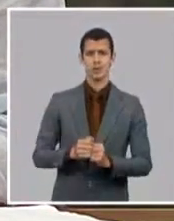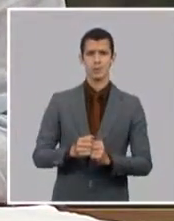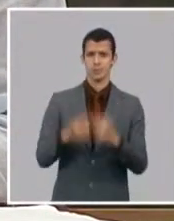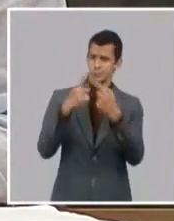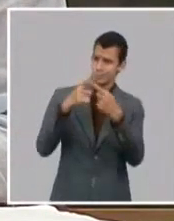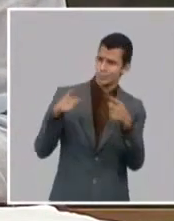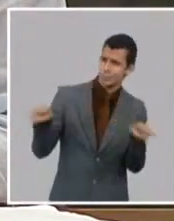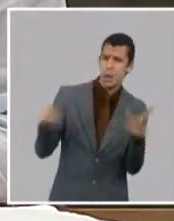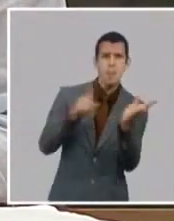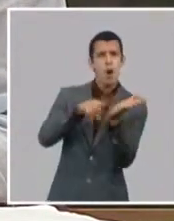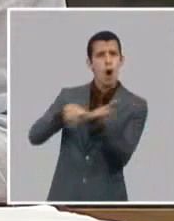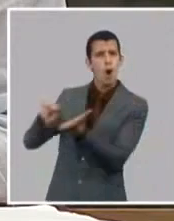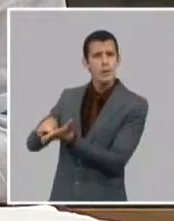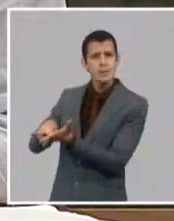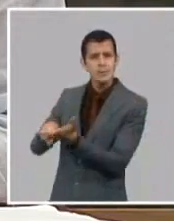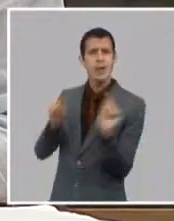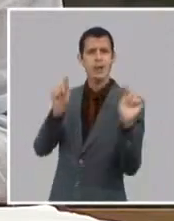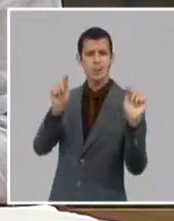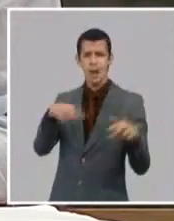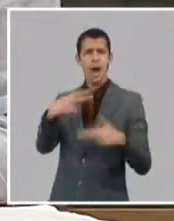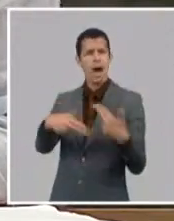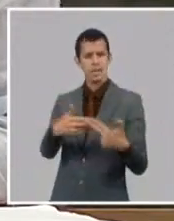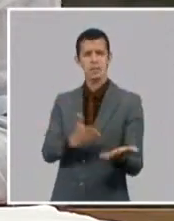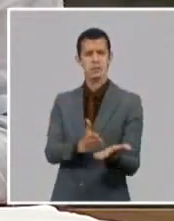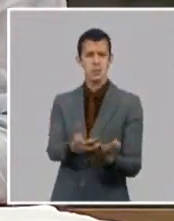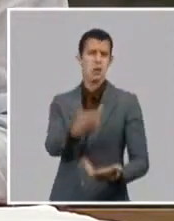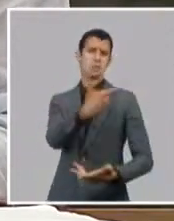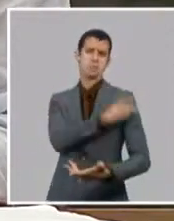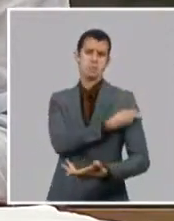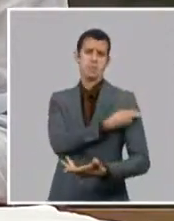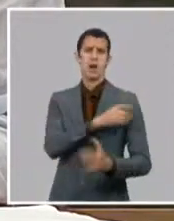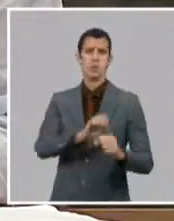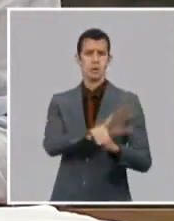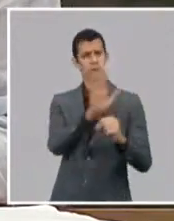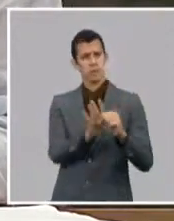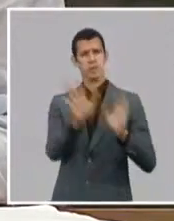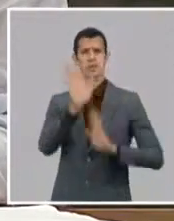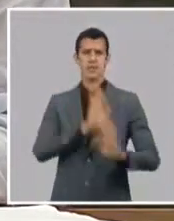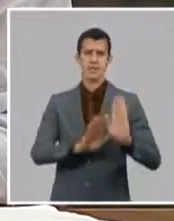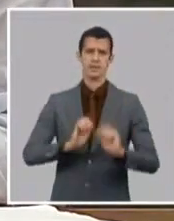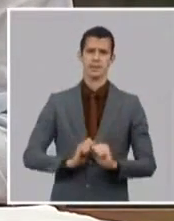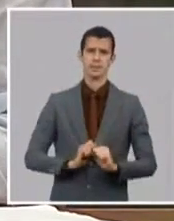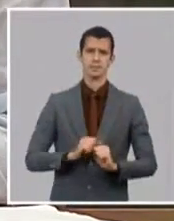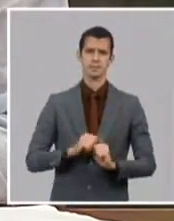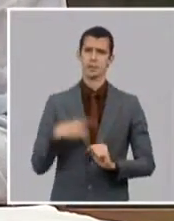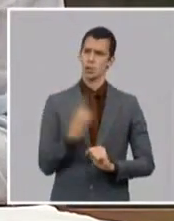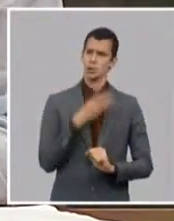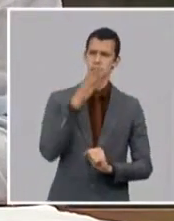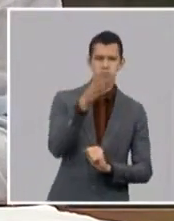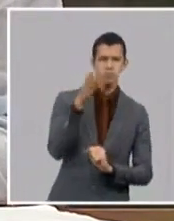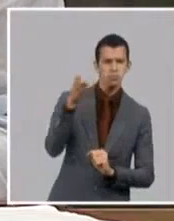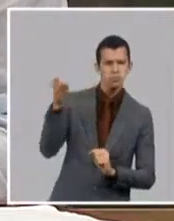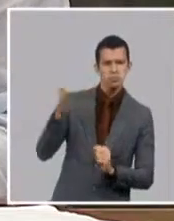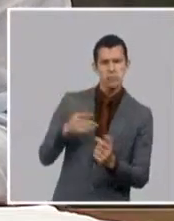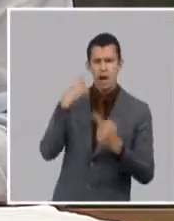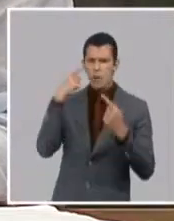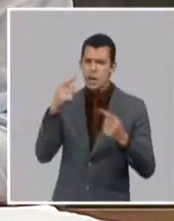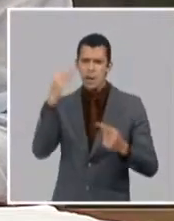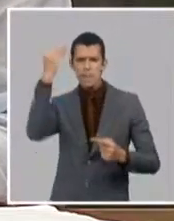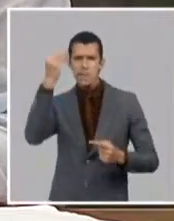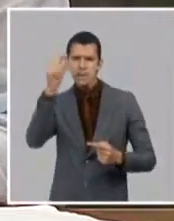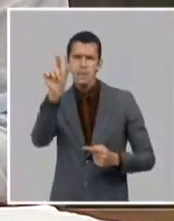y municipios que iniciaban la vacunación. Seguimos intercambiando, seguimos escuchando, seguimos analizando